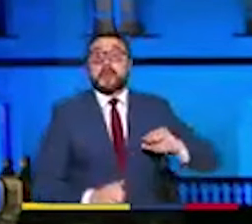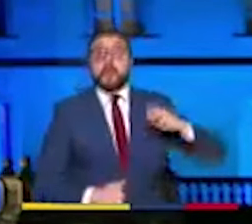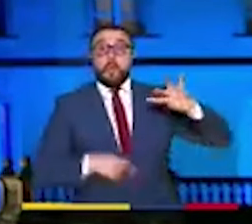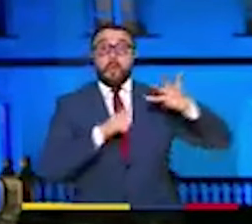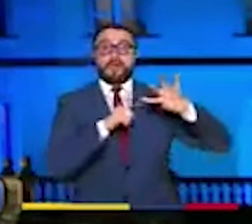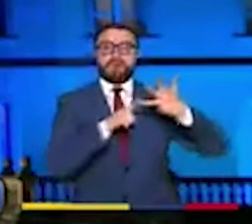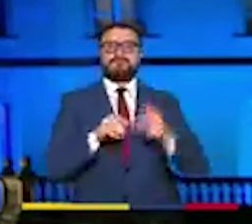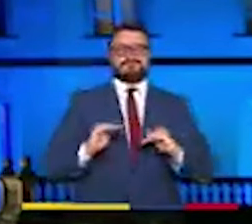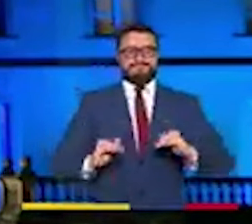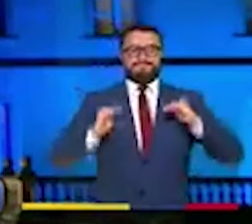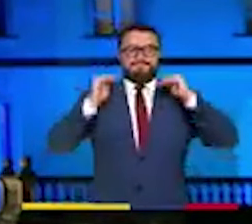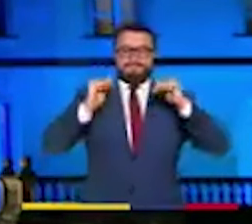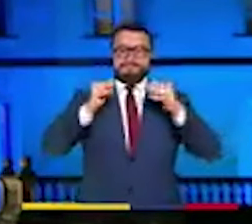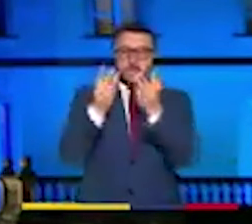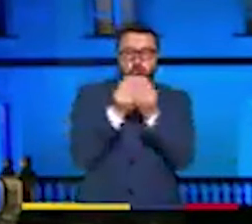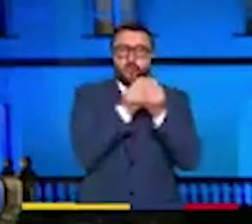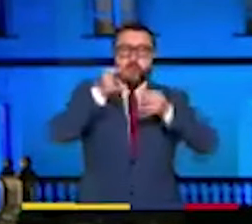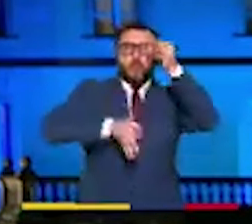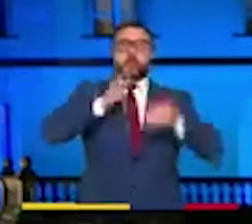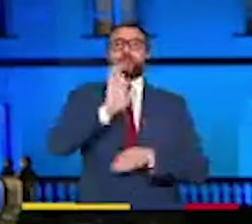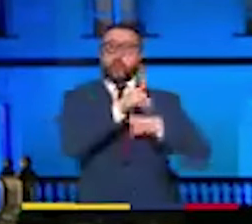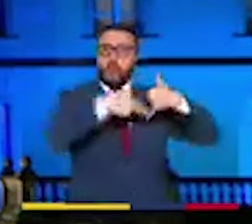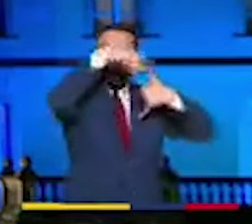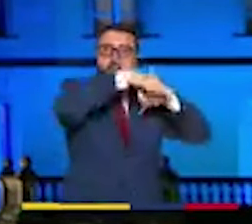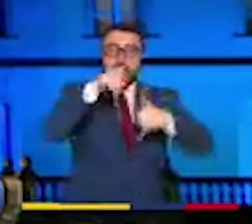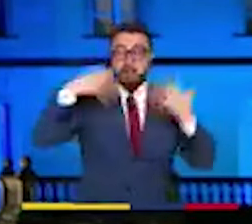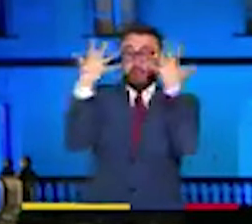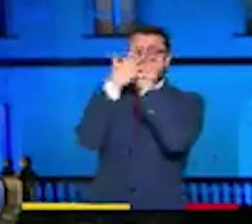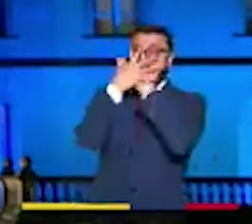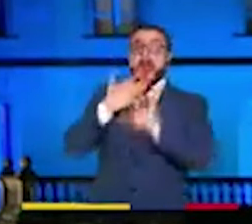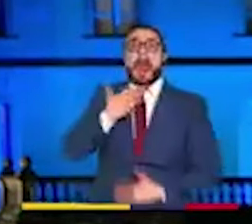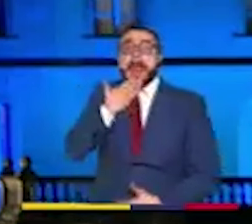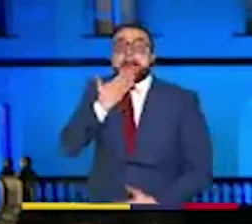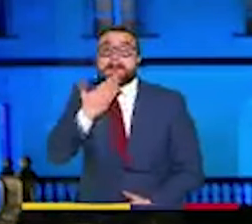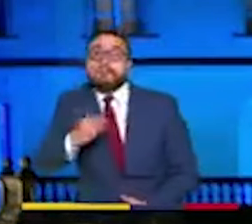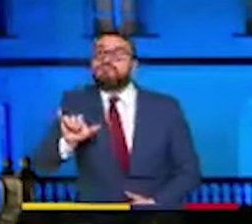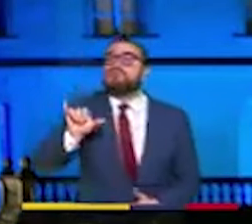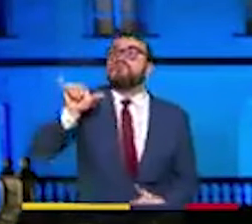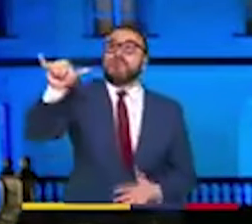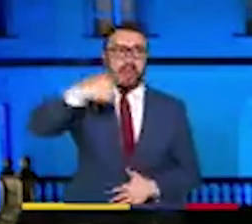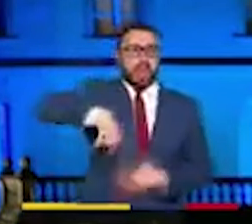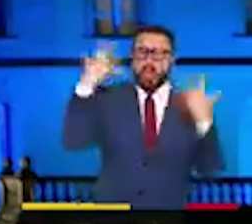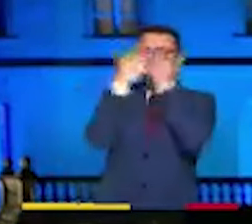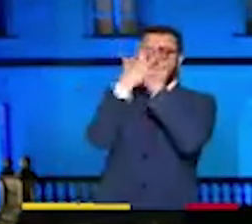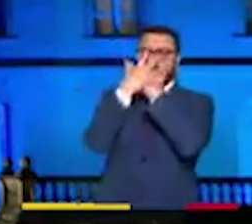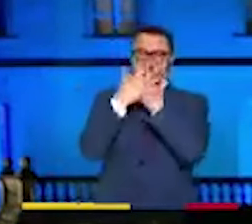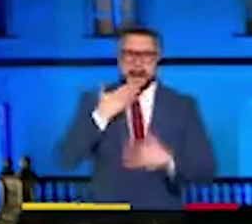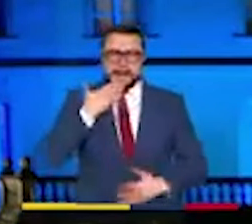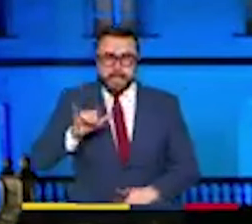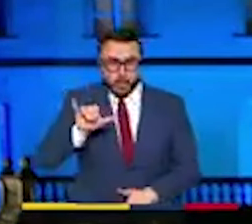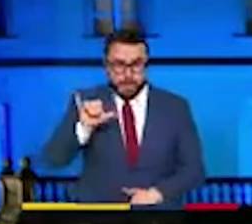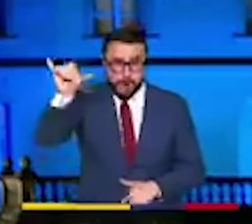del CNE confunden y malinterpretan los permisos de vuelo, que no necesariamente fueron utilizados por